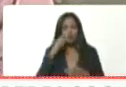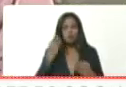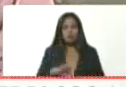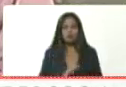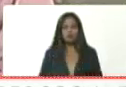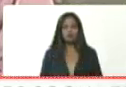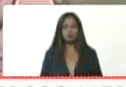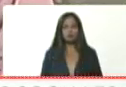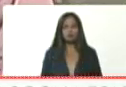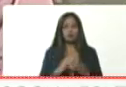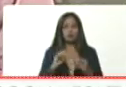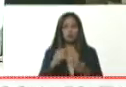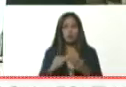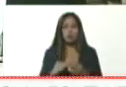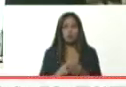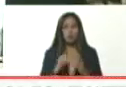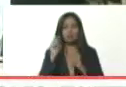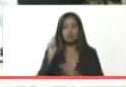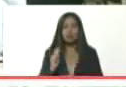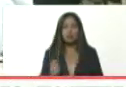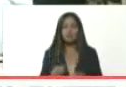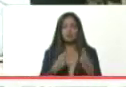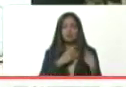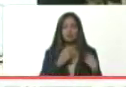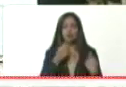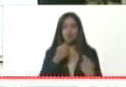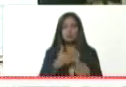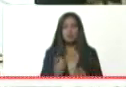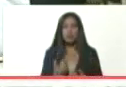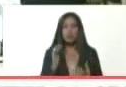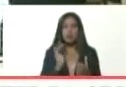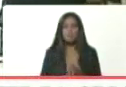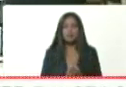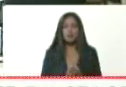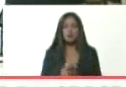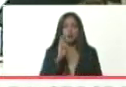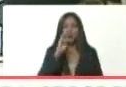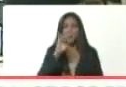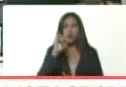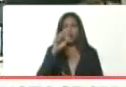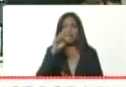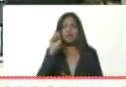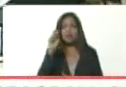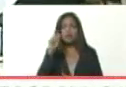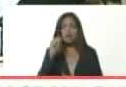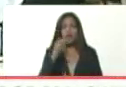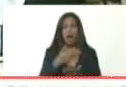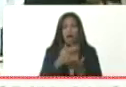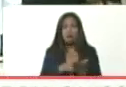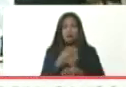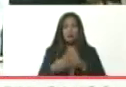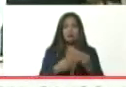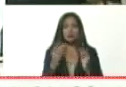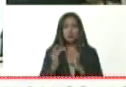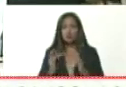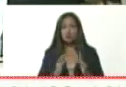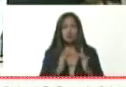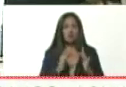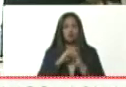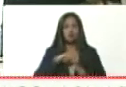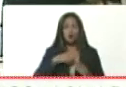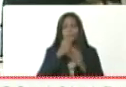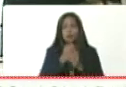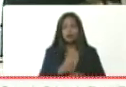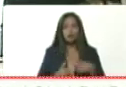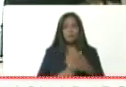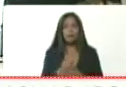todas estas tareas yo quisiera que el compañero william contreras antes de hacer algunos pases nos están esperando